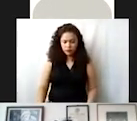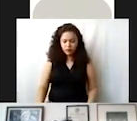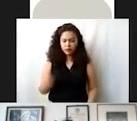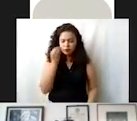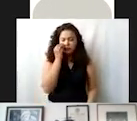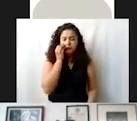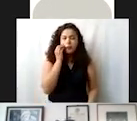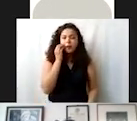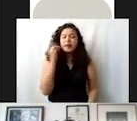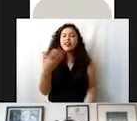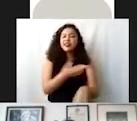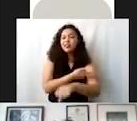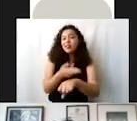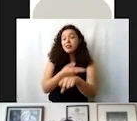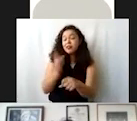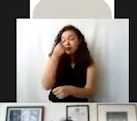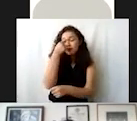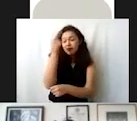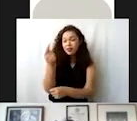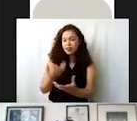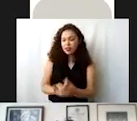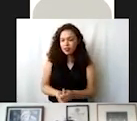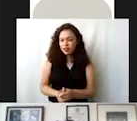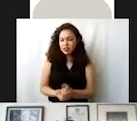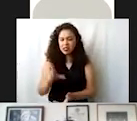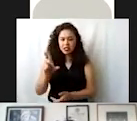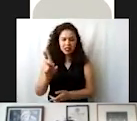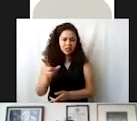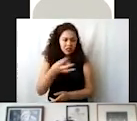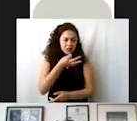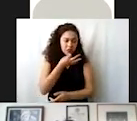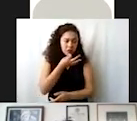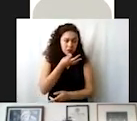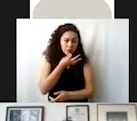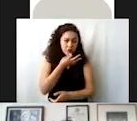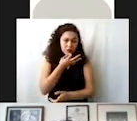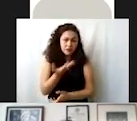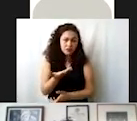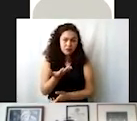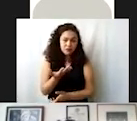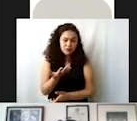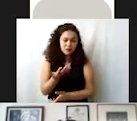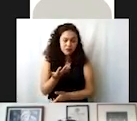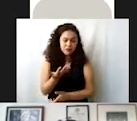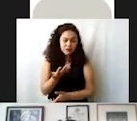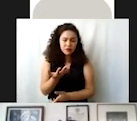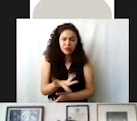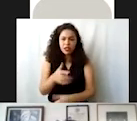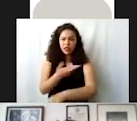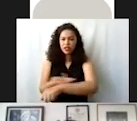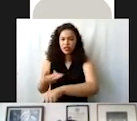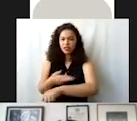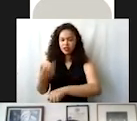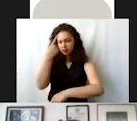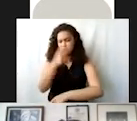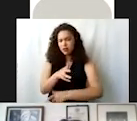el trámite es muy sencillo. El trámite nos va a llevar media hora. ¿Sí? Hacer ese trámite a través del